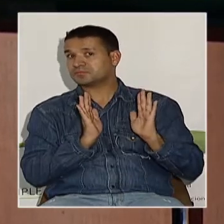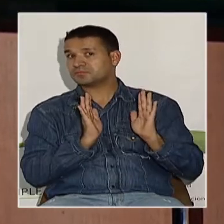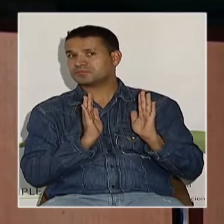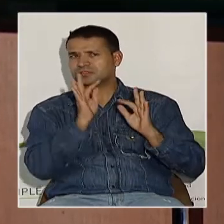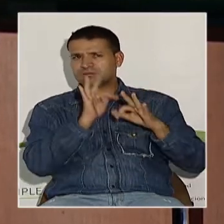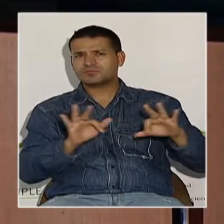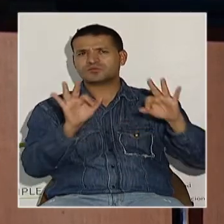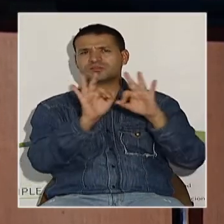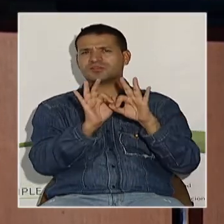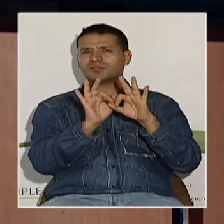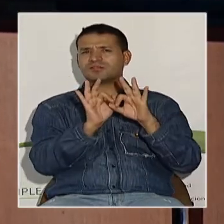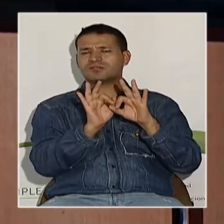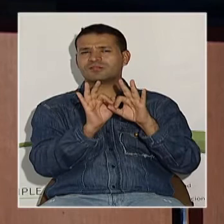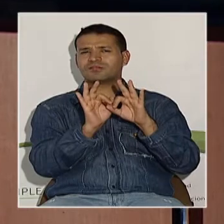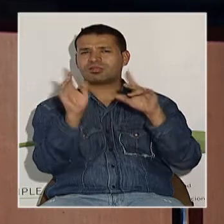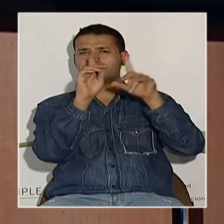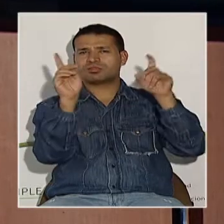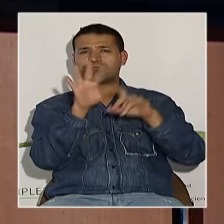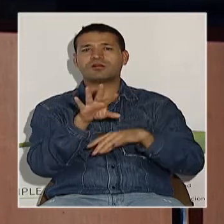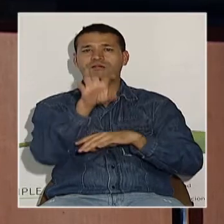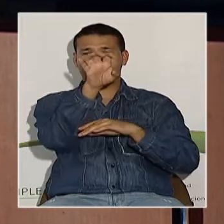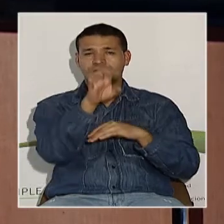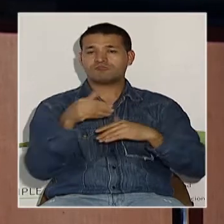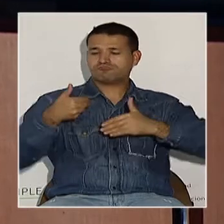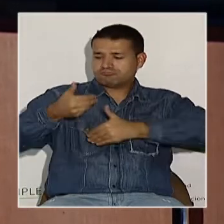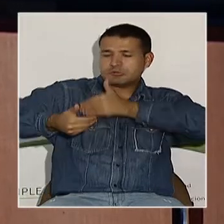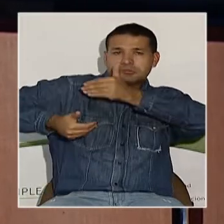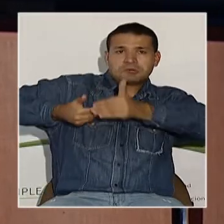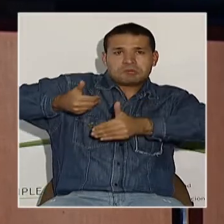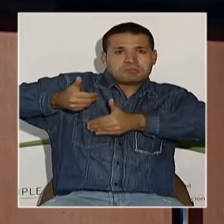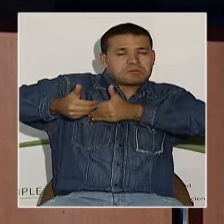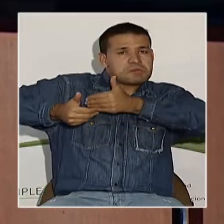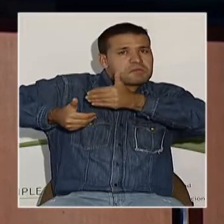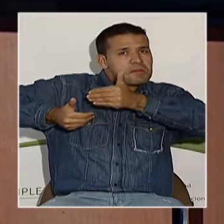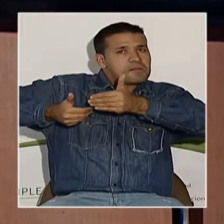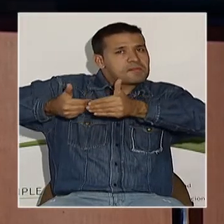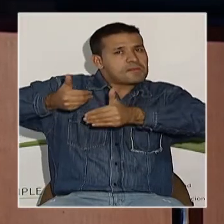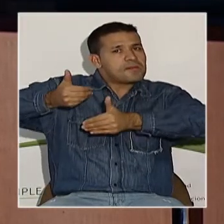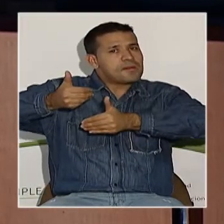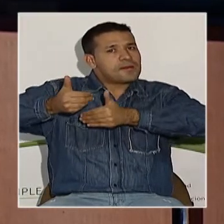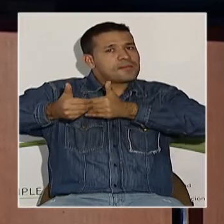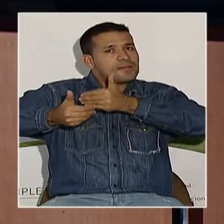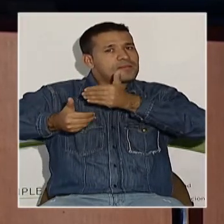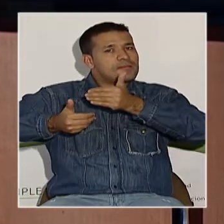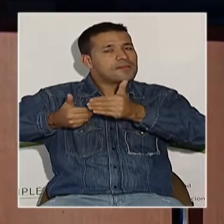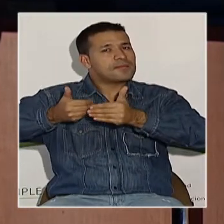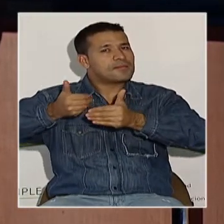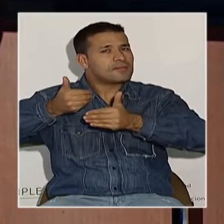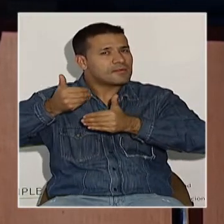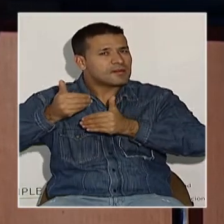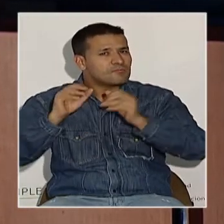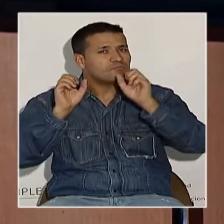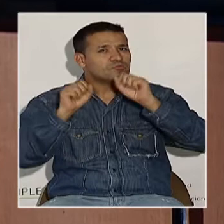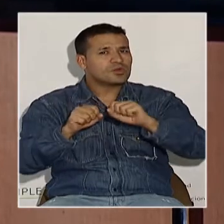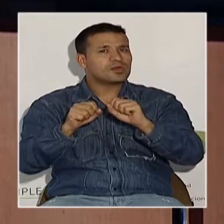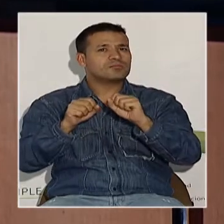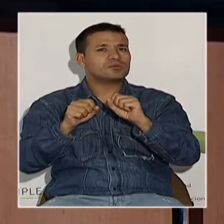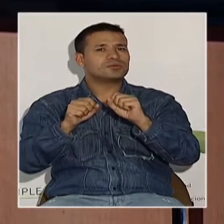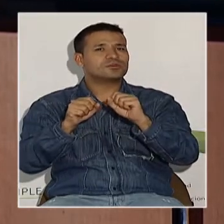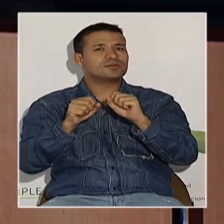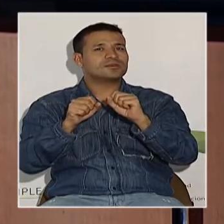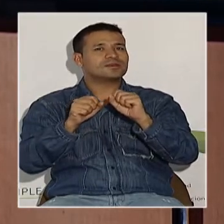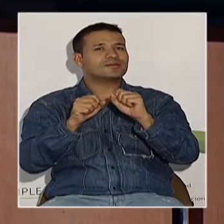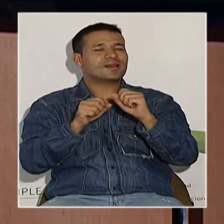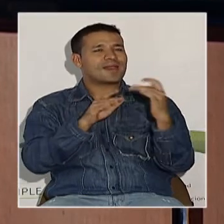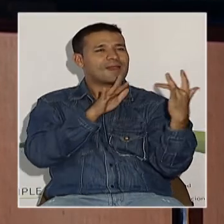en el cáncer, es un proceso, y en ese proceso nos podemos bajar del bus, como le digo yo a mis pacientes. No es